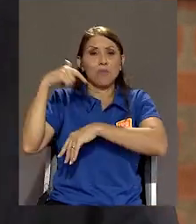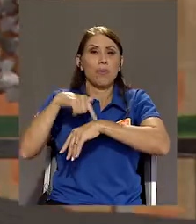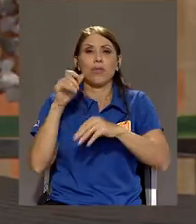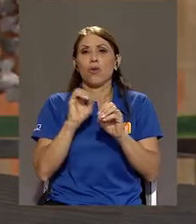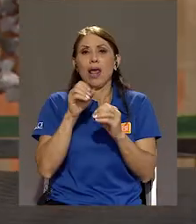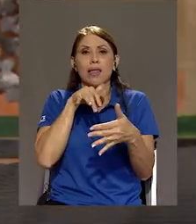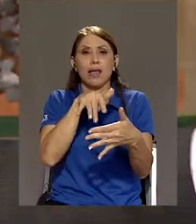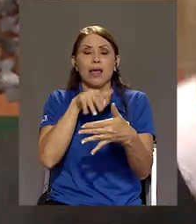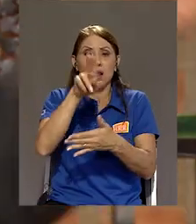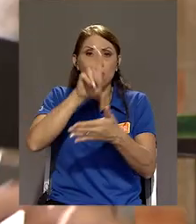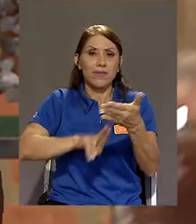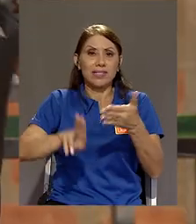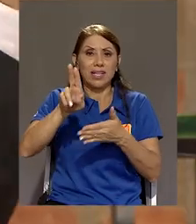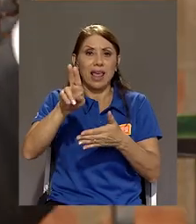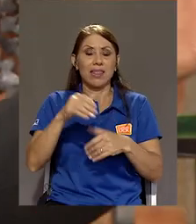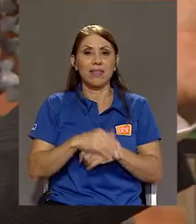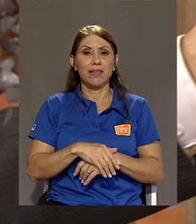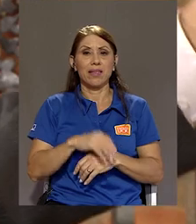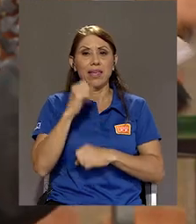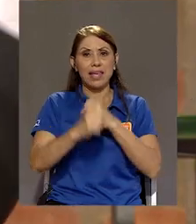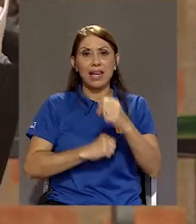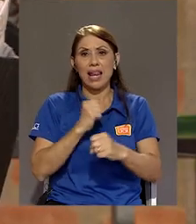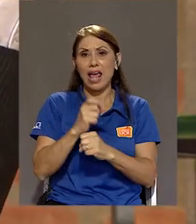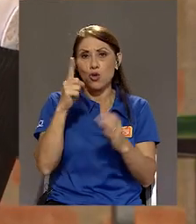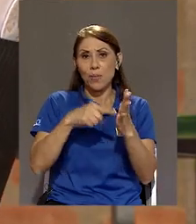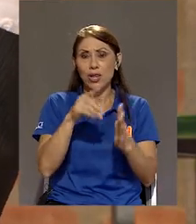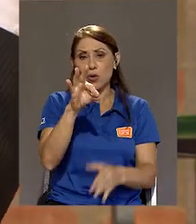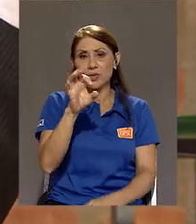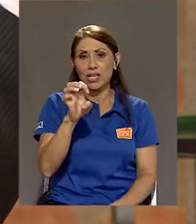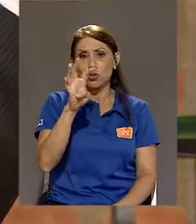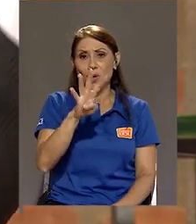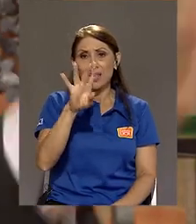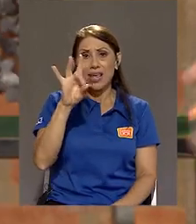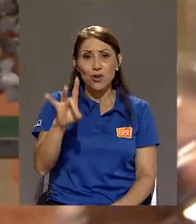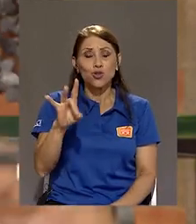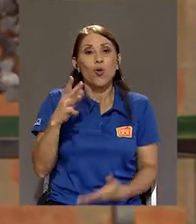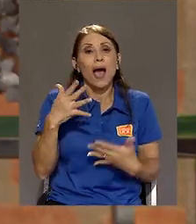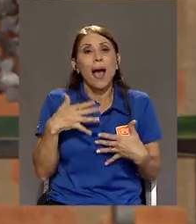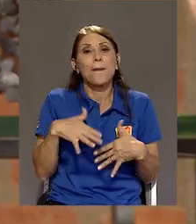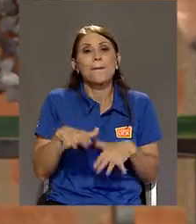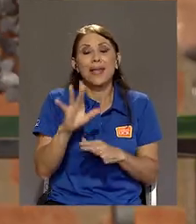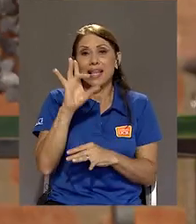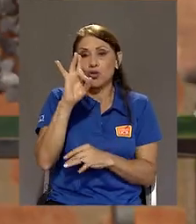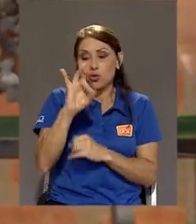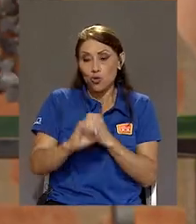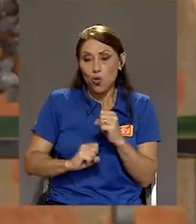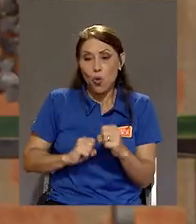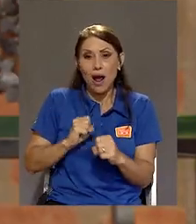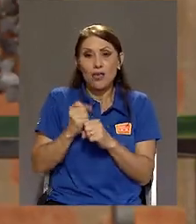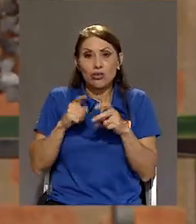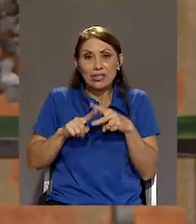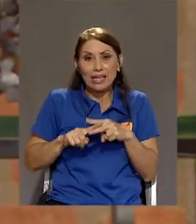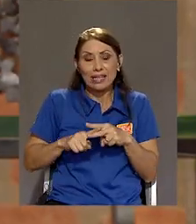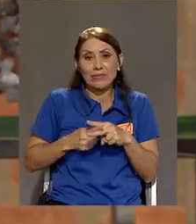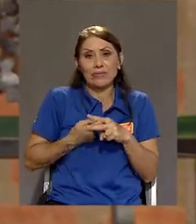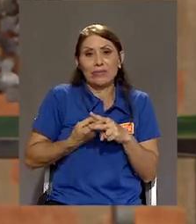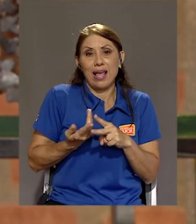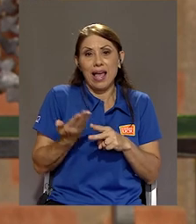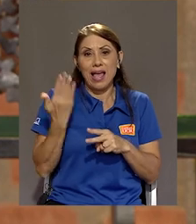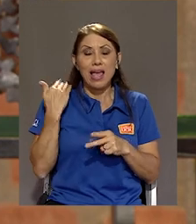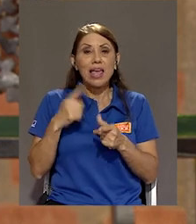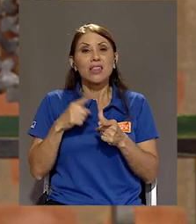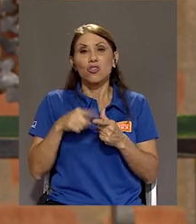año 48, la universidad apenas tenía 8 años de estar arrancando, ¿verdad? Y 7 años de estar